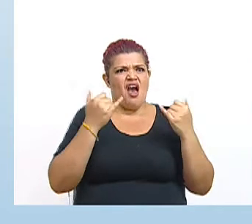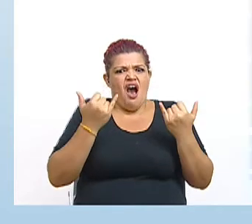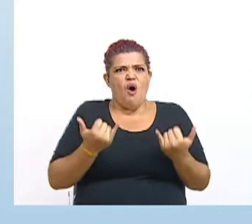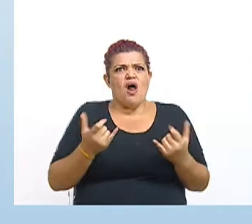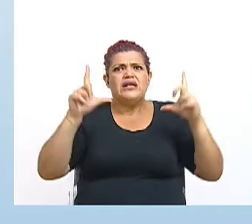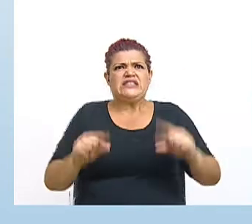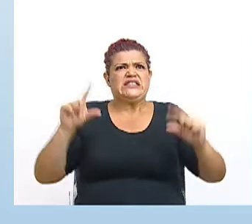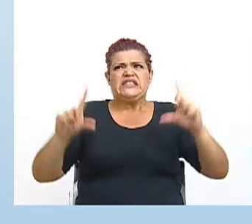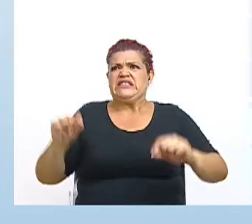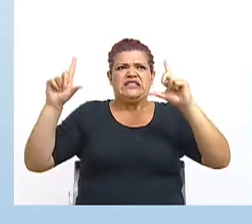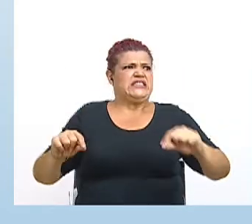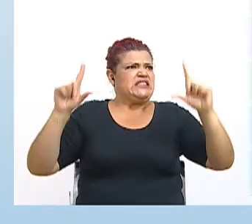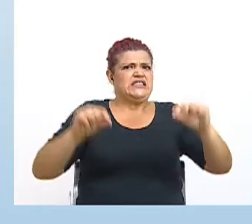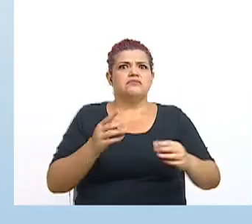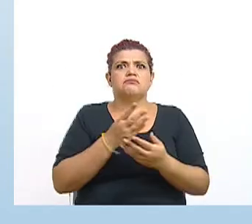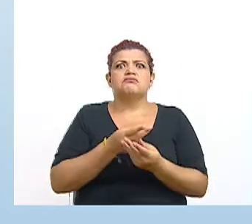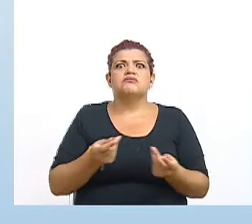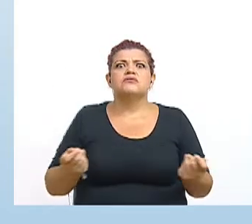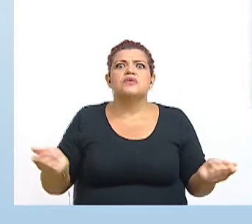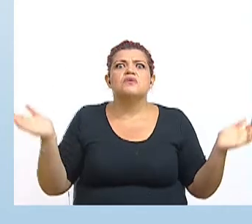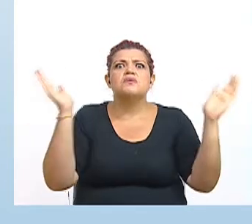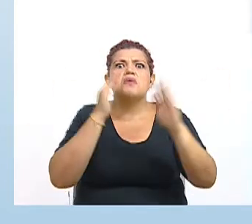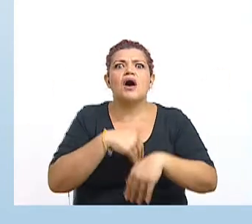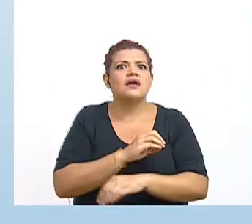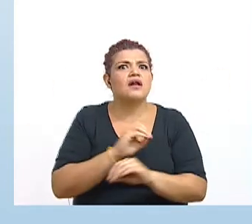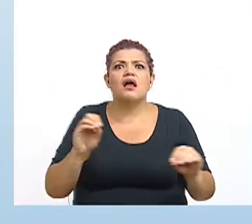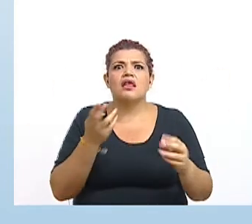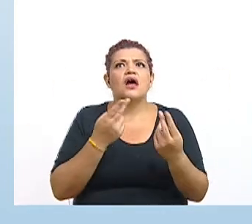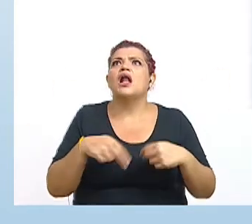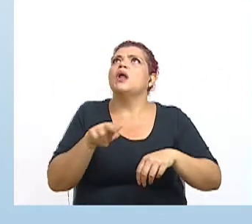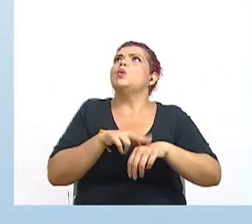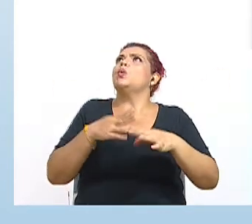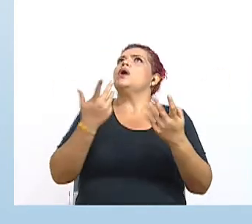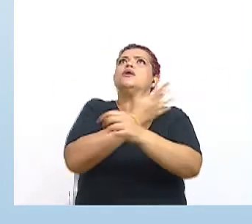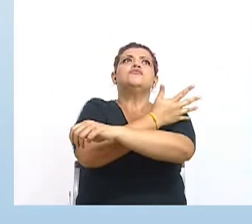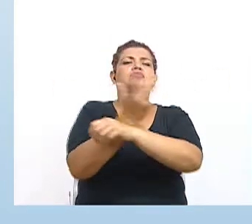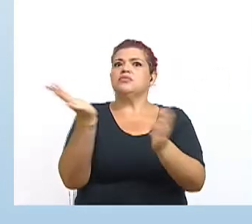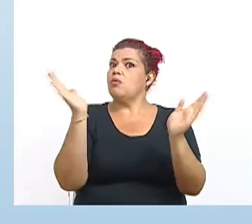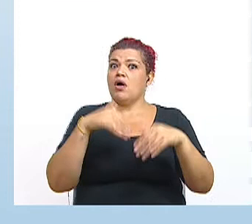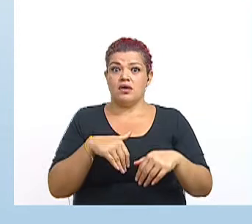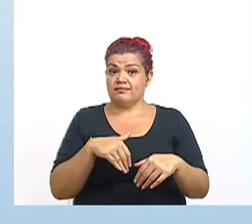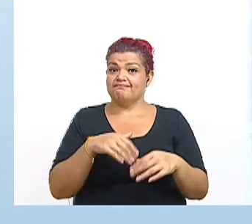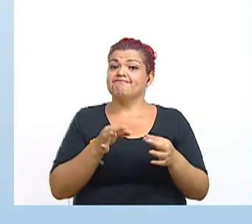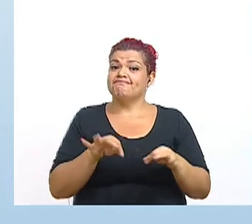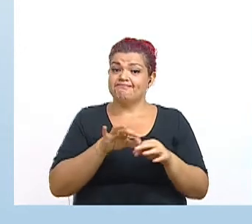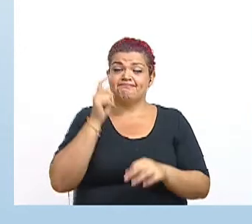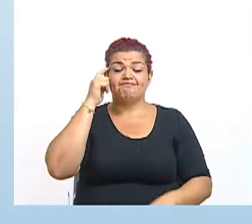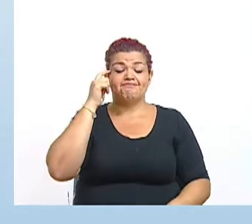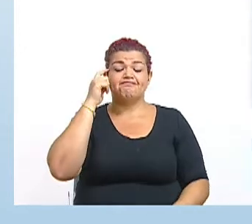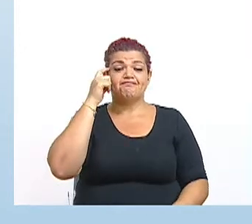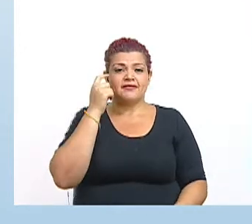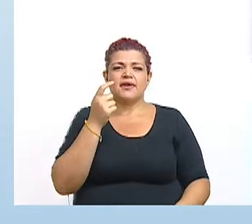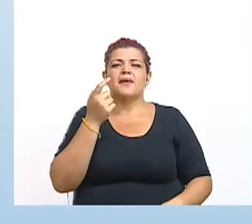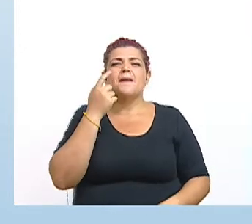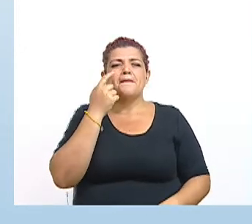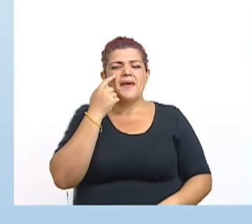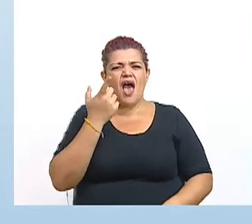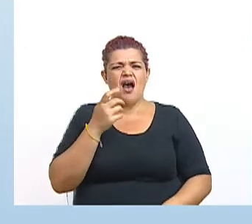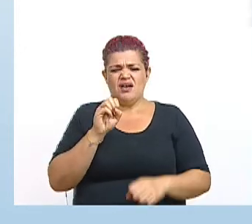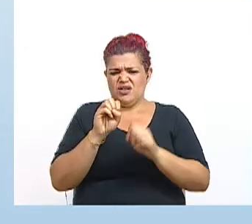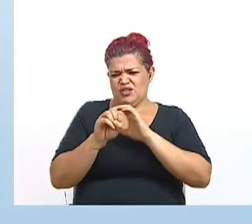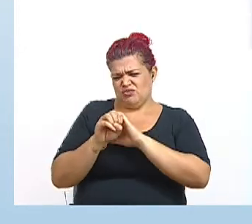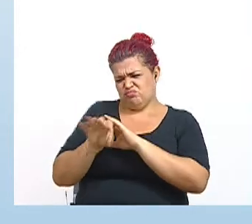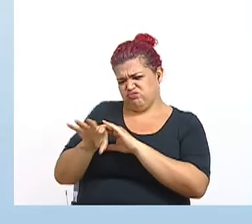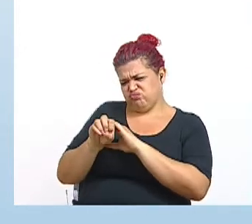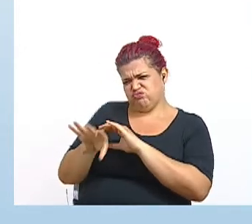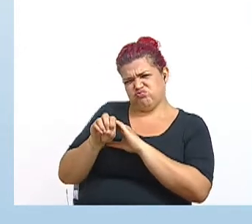déficit de recursos naturales. Algo para la reflexión. Veamos en este caso que las emisiones de gases